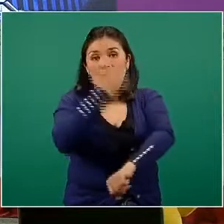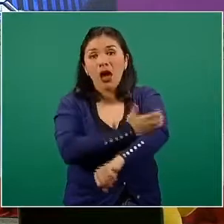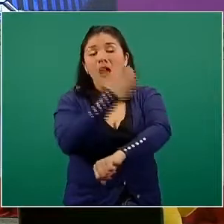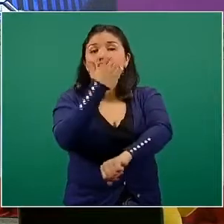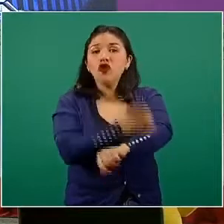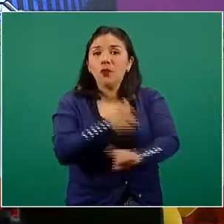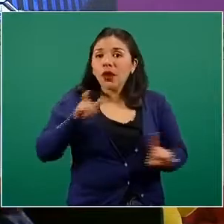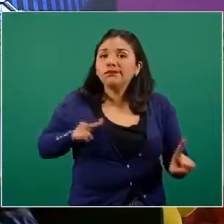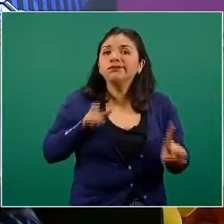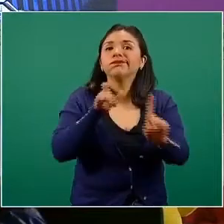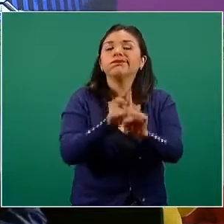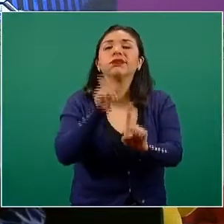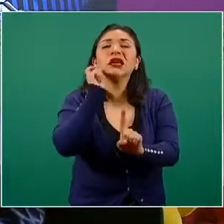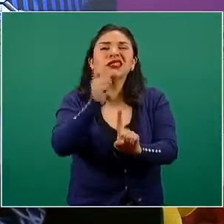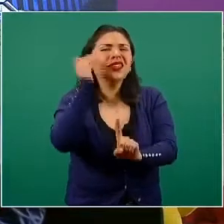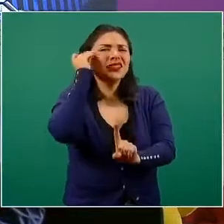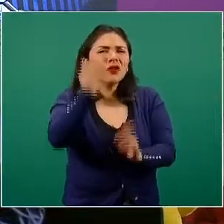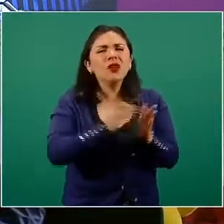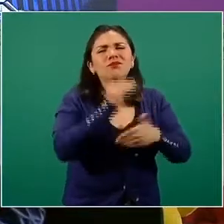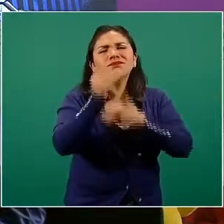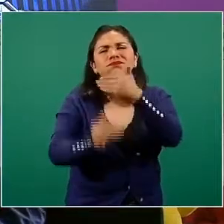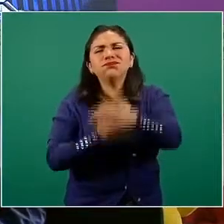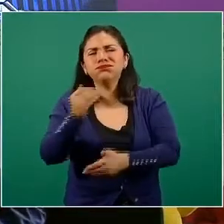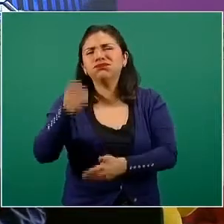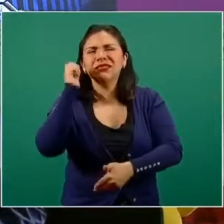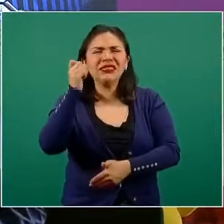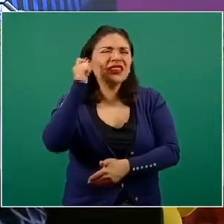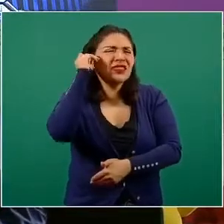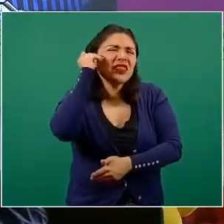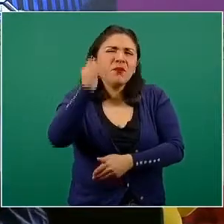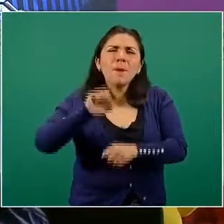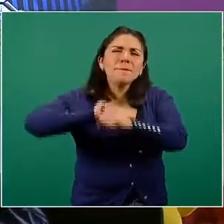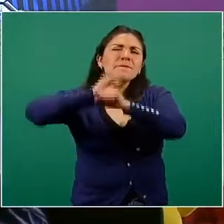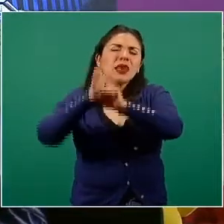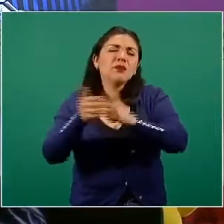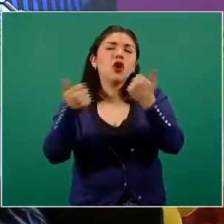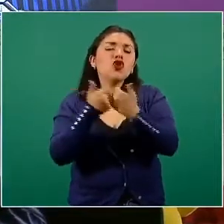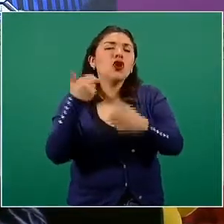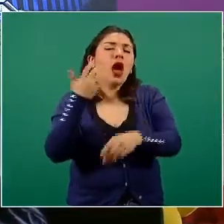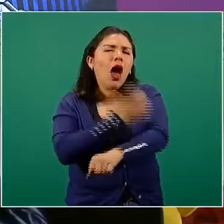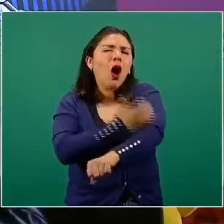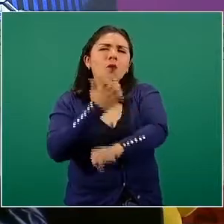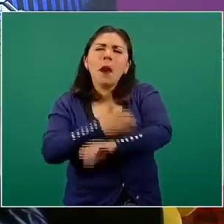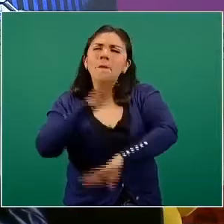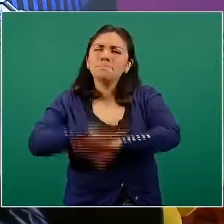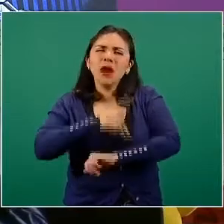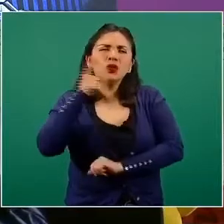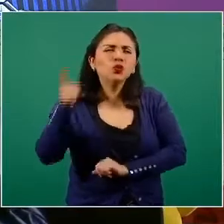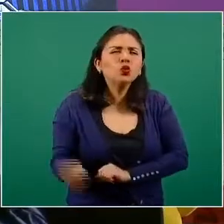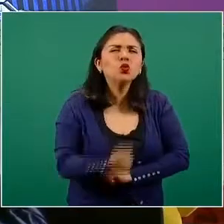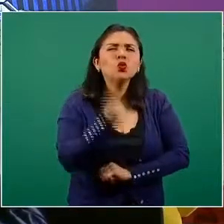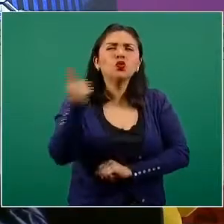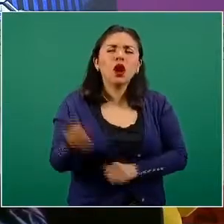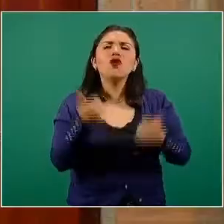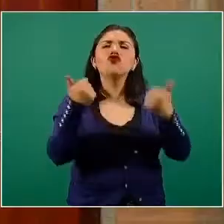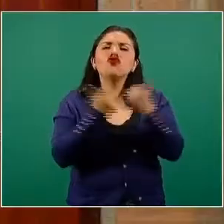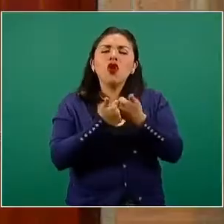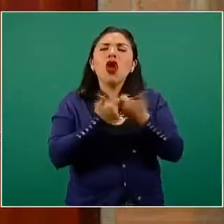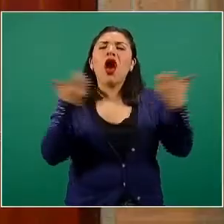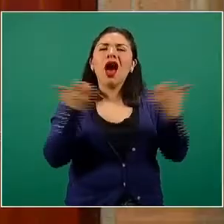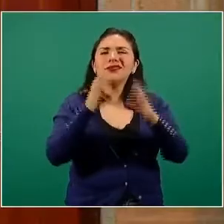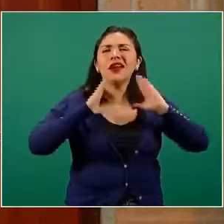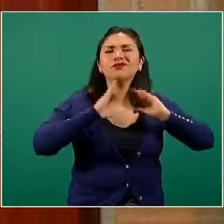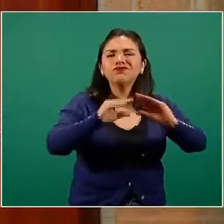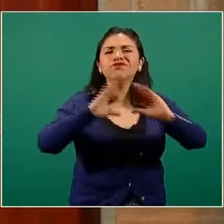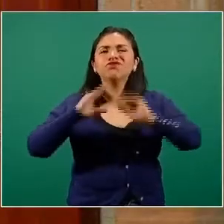acompañamiento durante todo el ejercicio de la pandemia, en un acompañamiento permanente, en organización de foros.